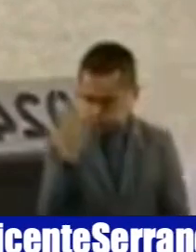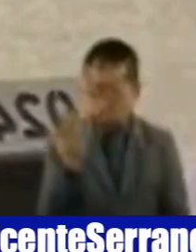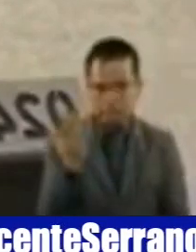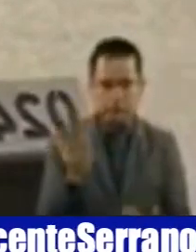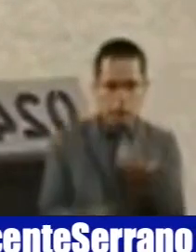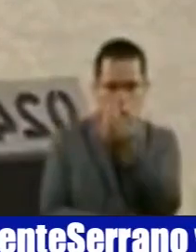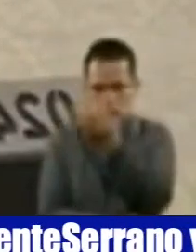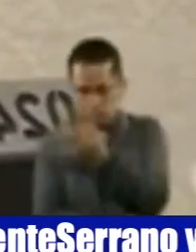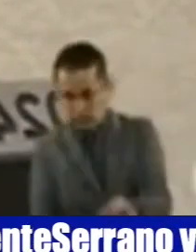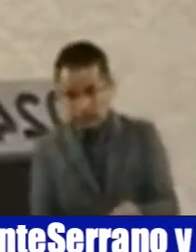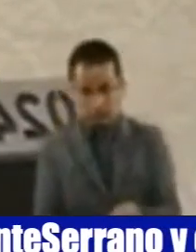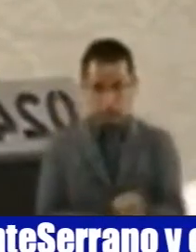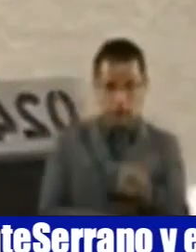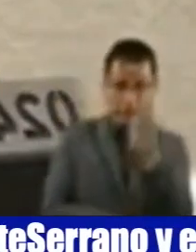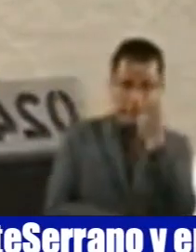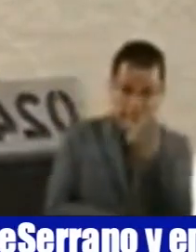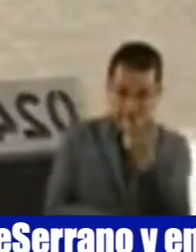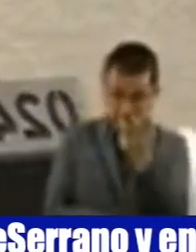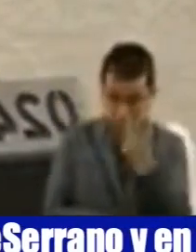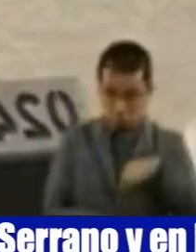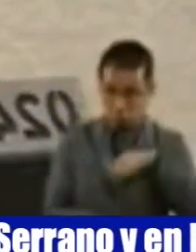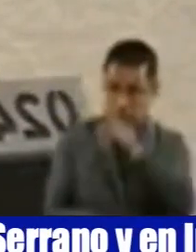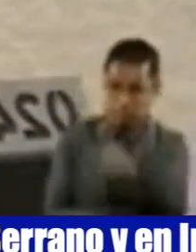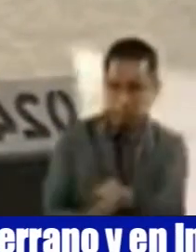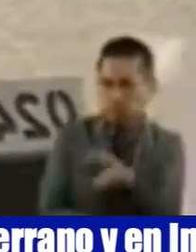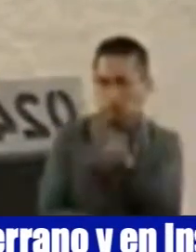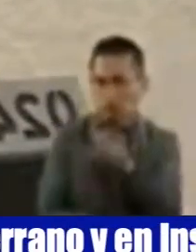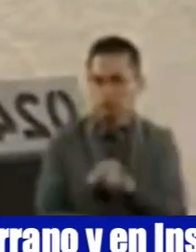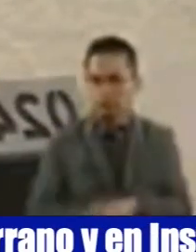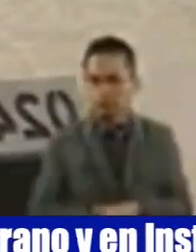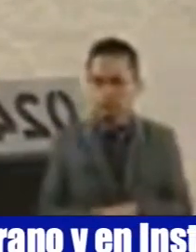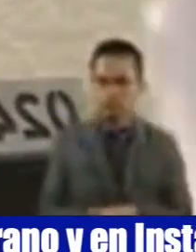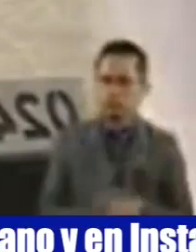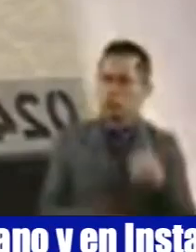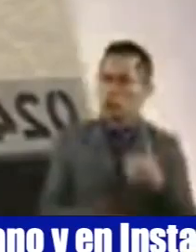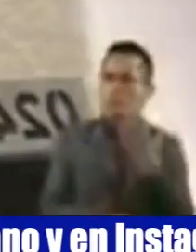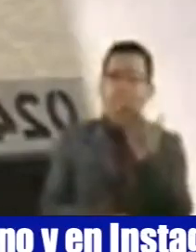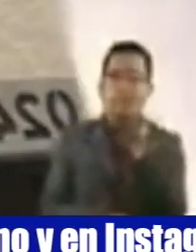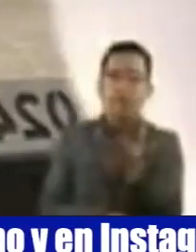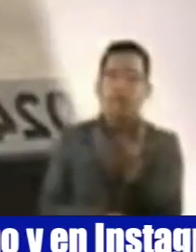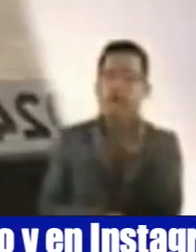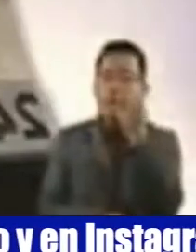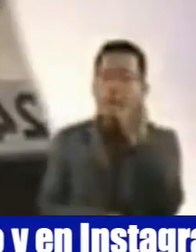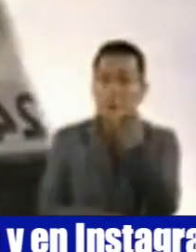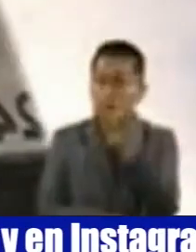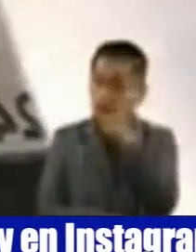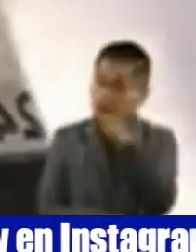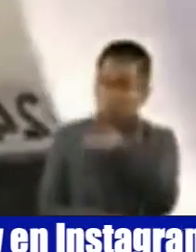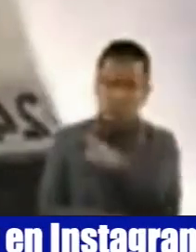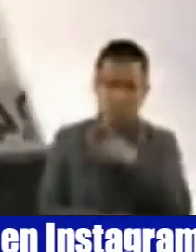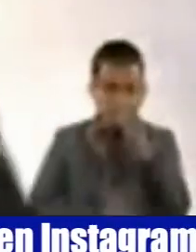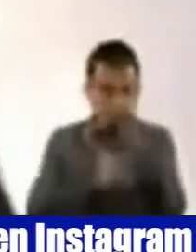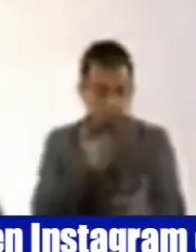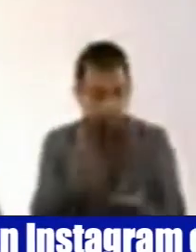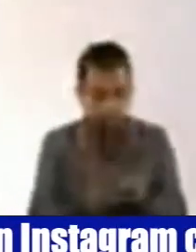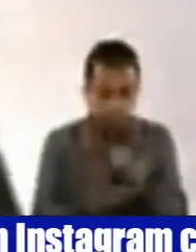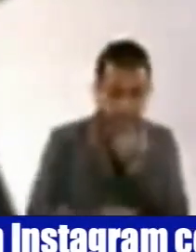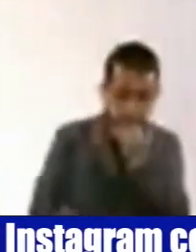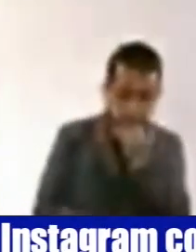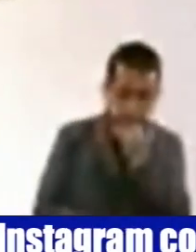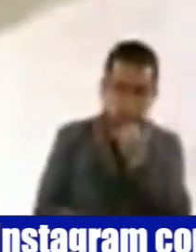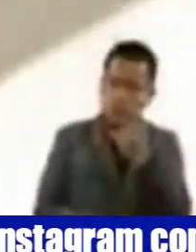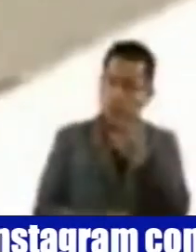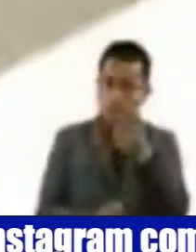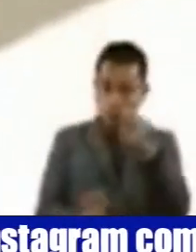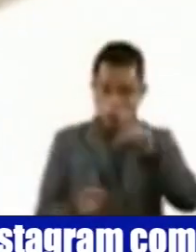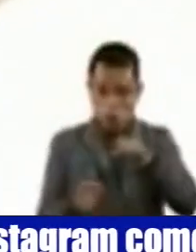de cometer es inaceptable. Exijo que se retire, que se disculpe y se retire del